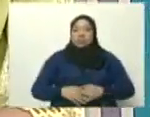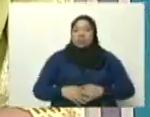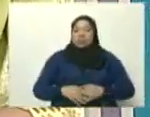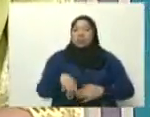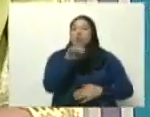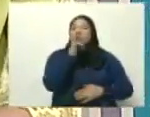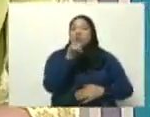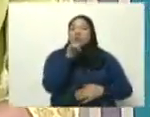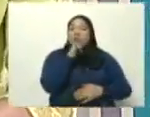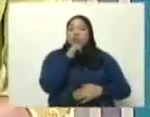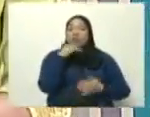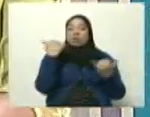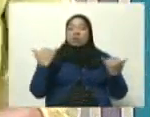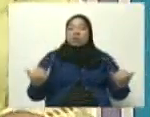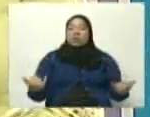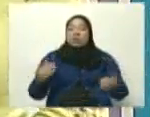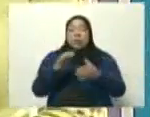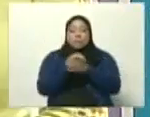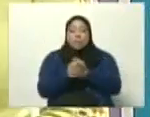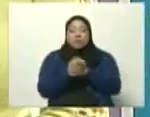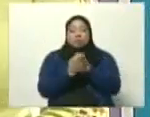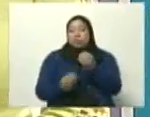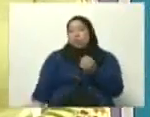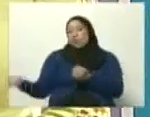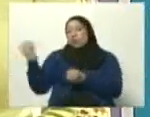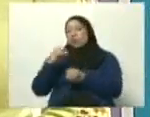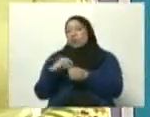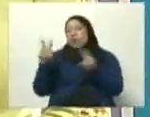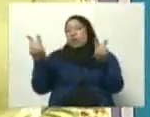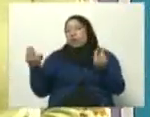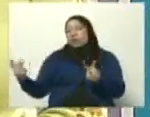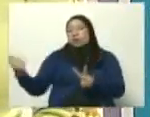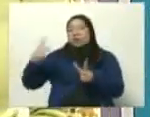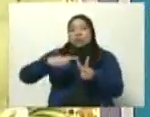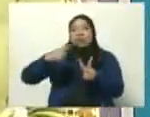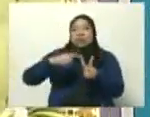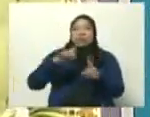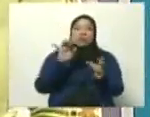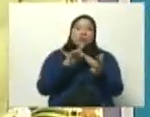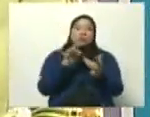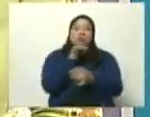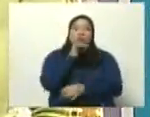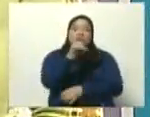es la información, Barry, Marilyn, y retornamos nuevamente el contacto al estudio. Adelante.